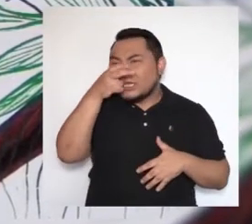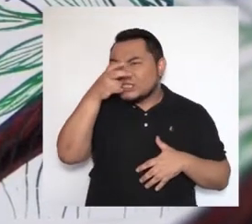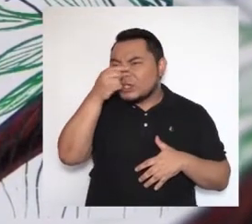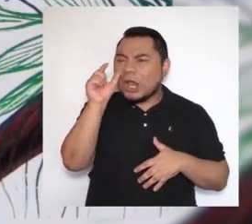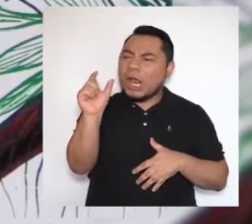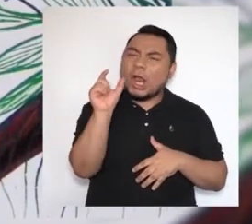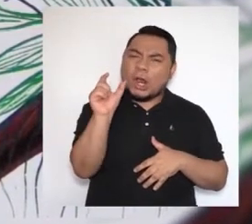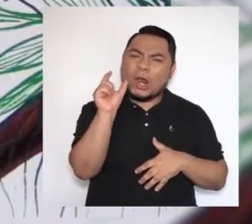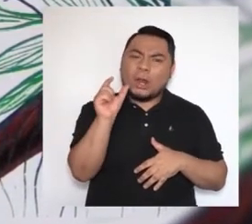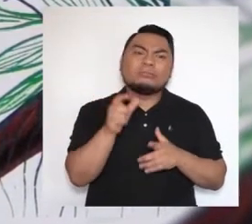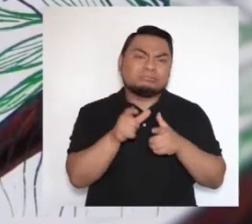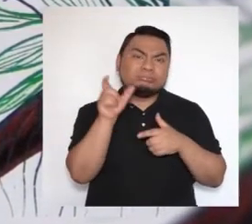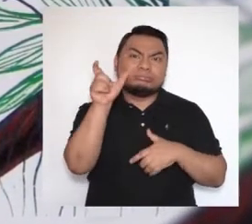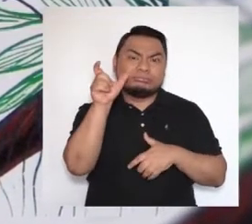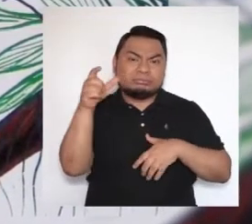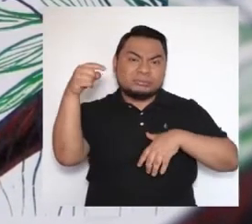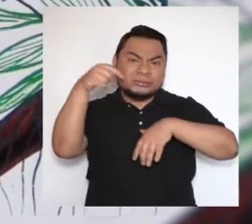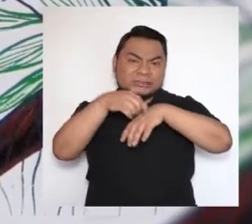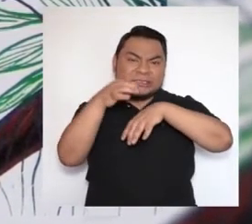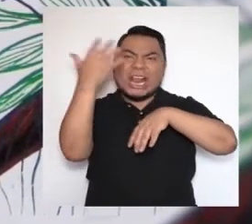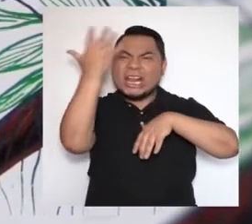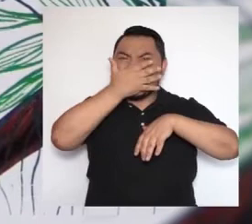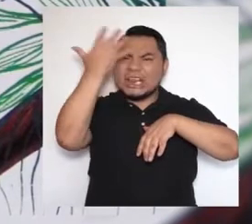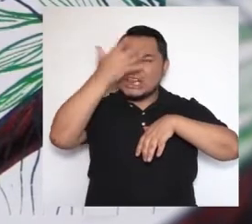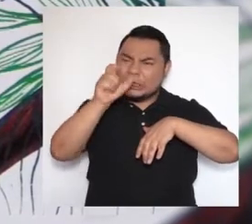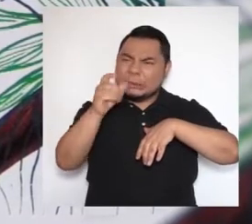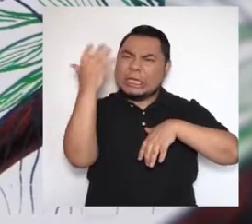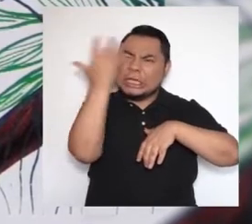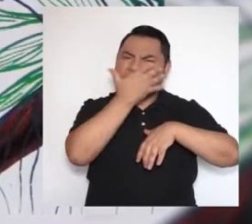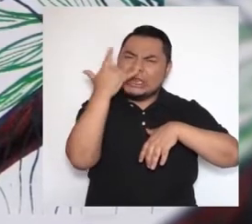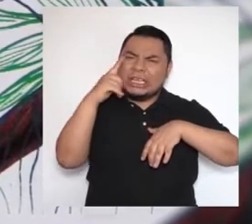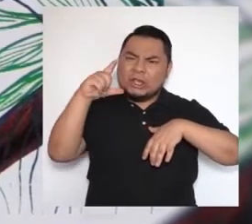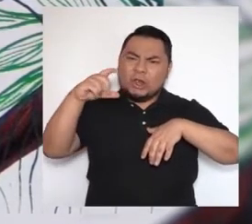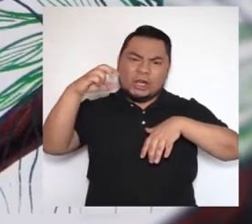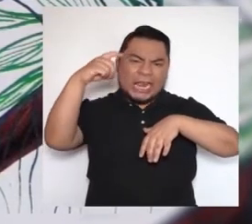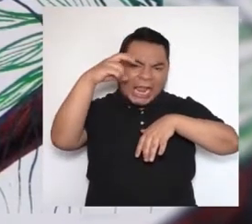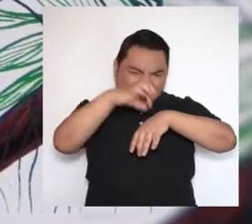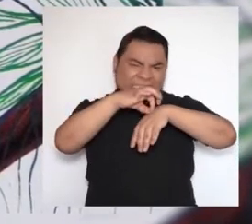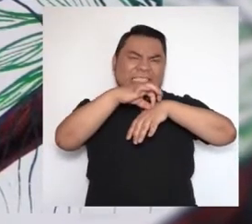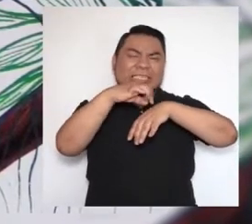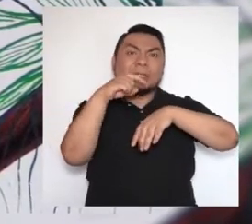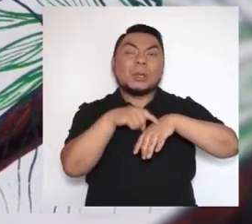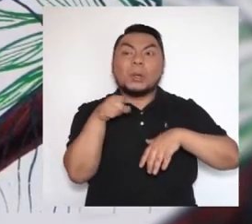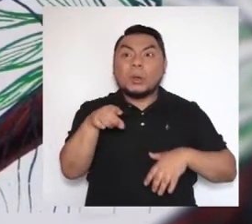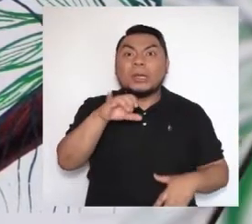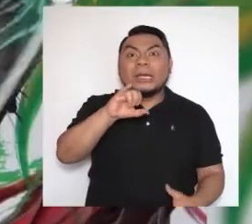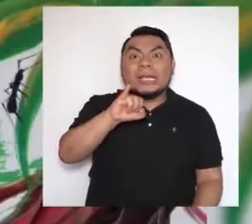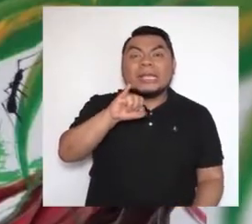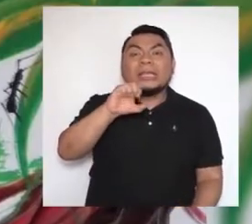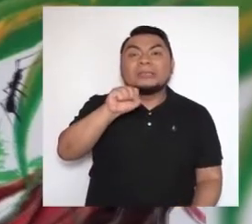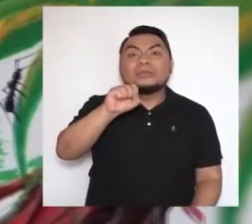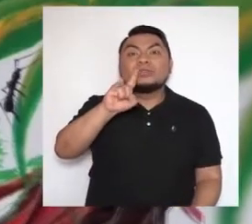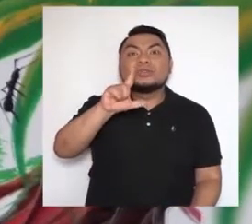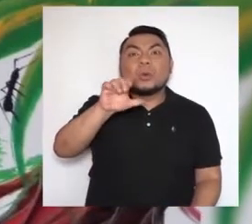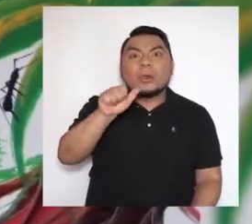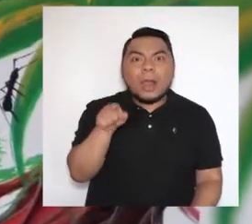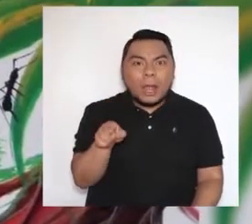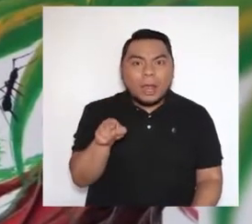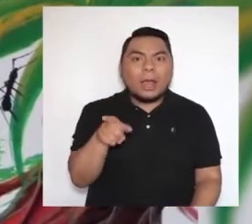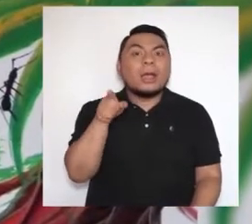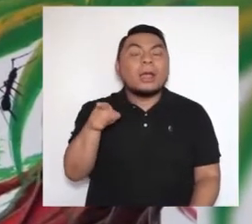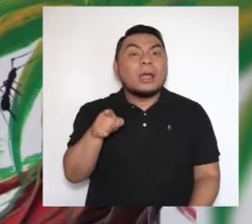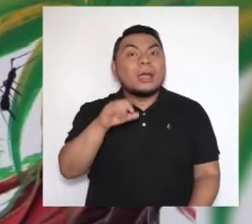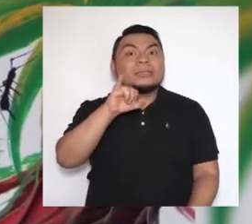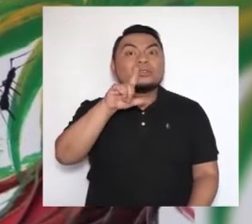una hormiga grande, negra, muy negra. Era la Isula. Las